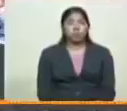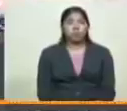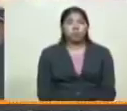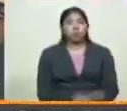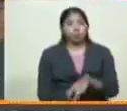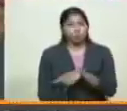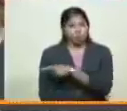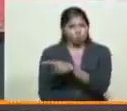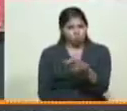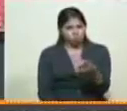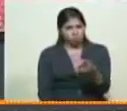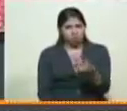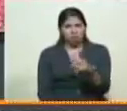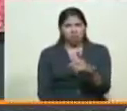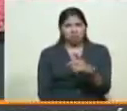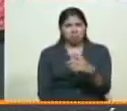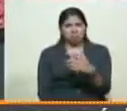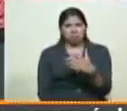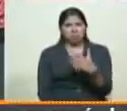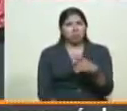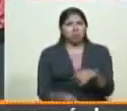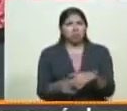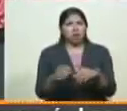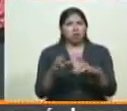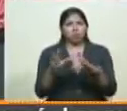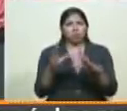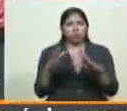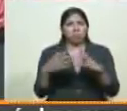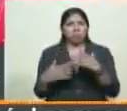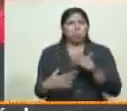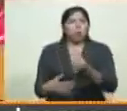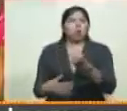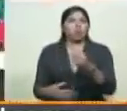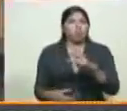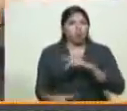Ustedes se van a dejar quitar el carné de la patria.